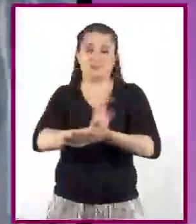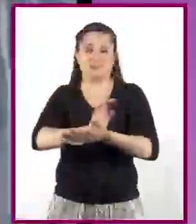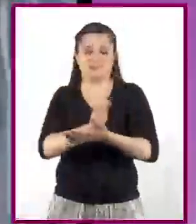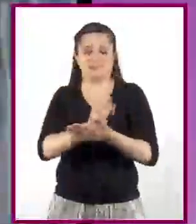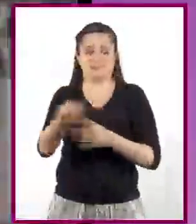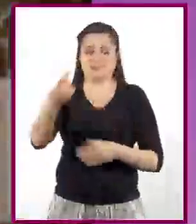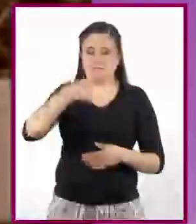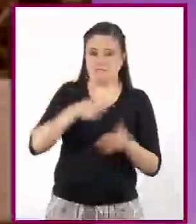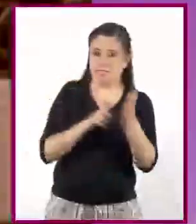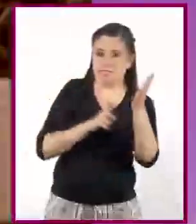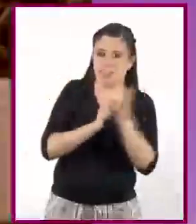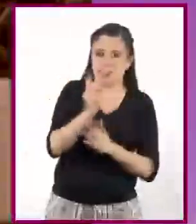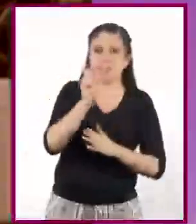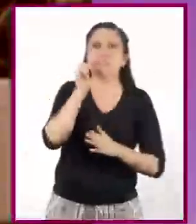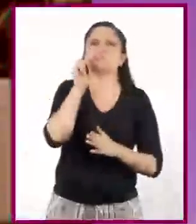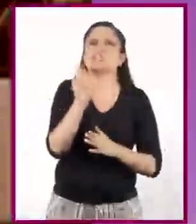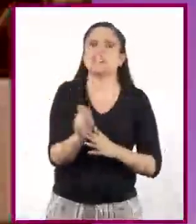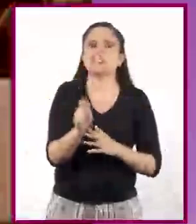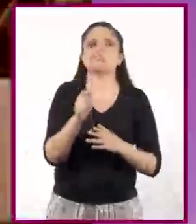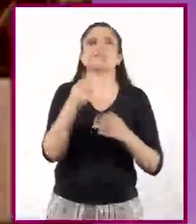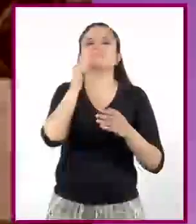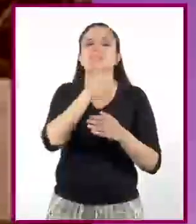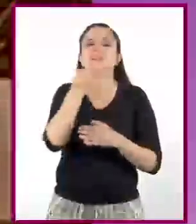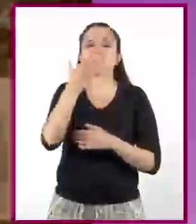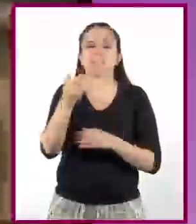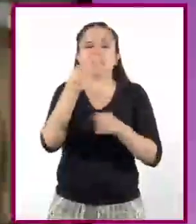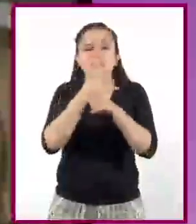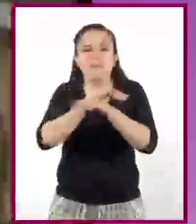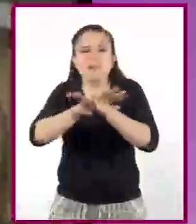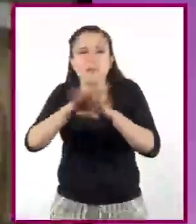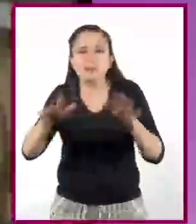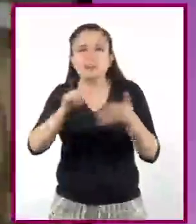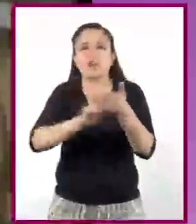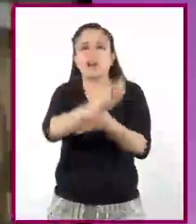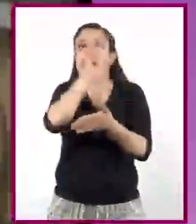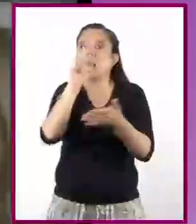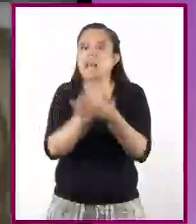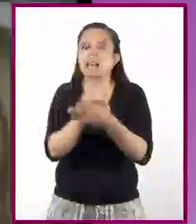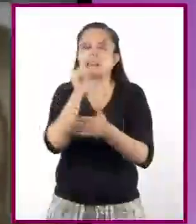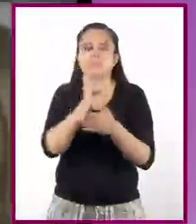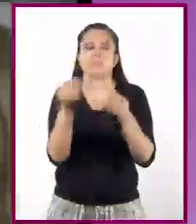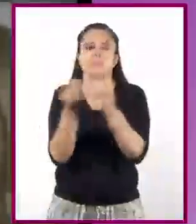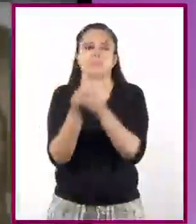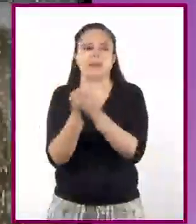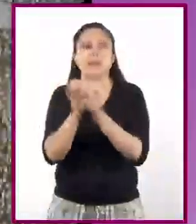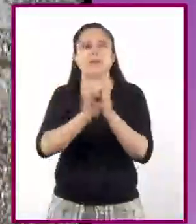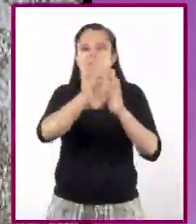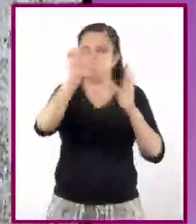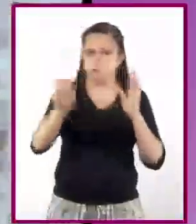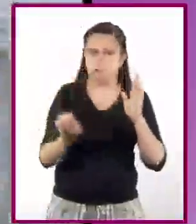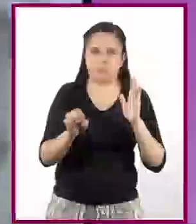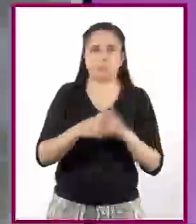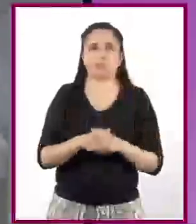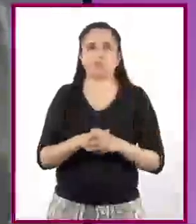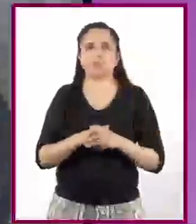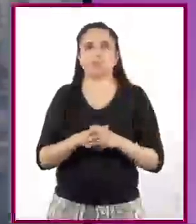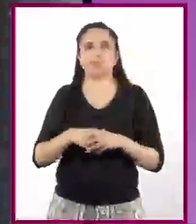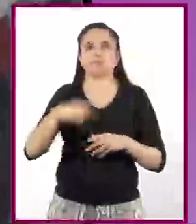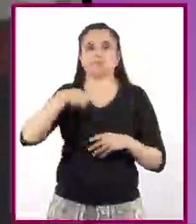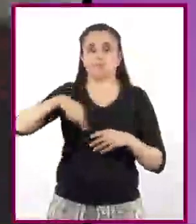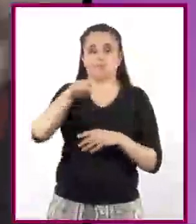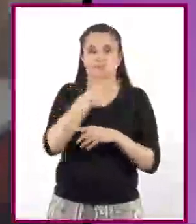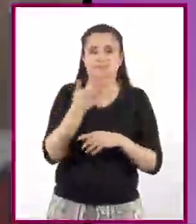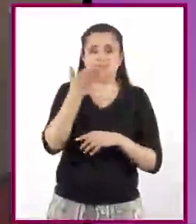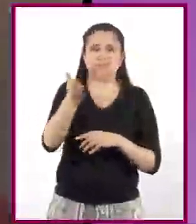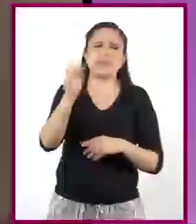garantías individuales se relaciona con la solicitud de información que por ley se considera privada. Por ejemplo, cuando se solicita